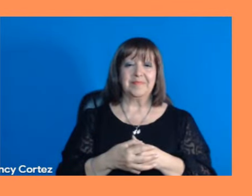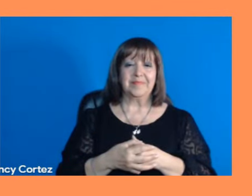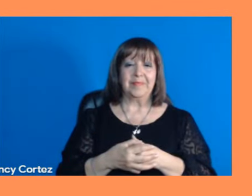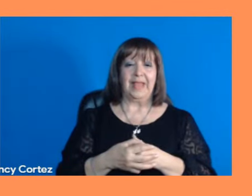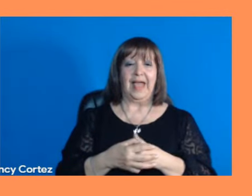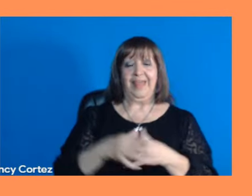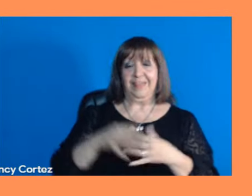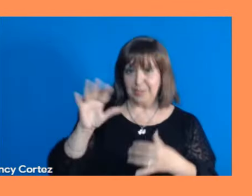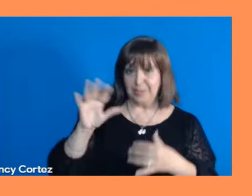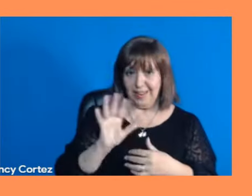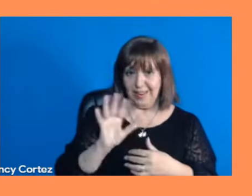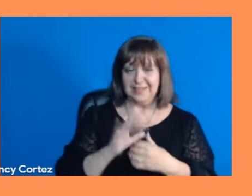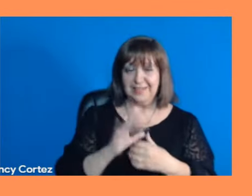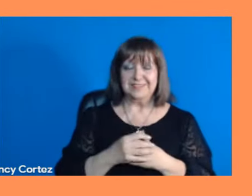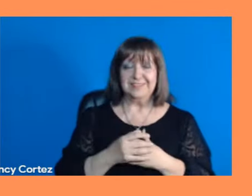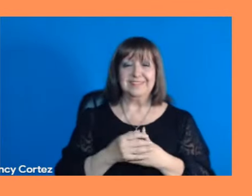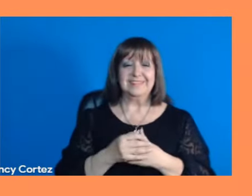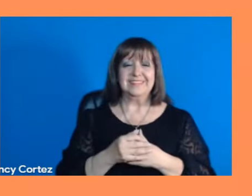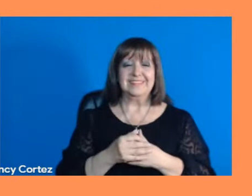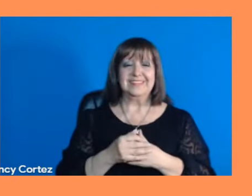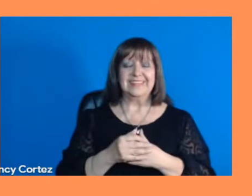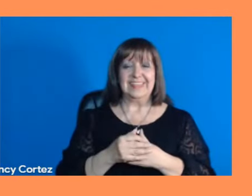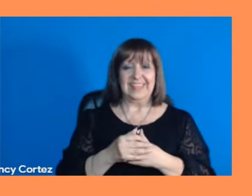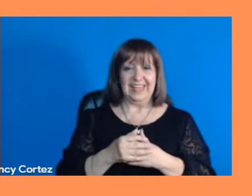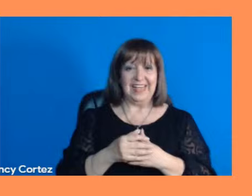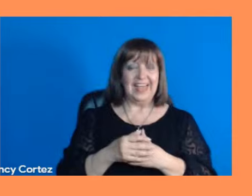Te escuchamos, Nelly, adelante.